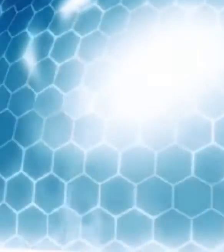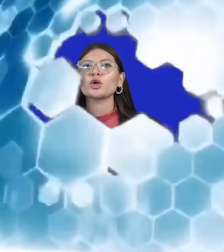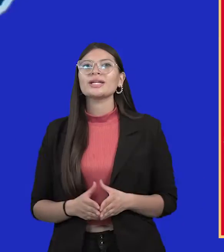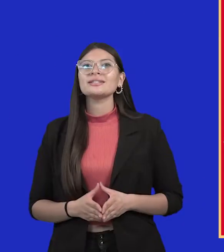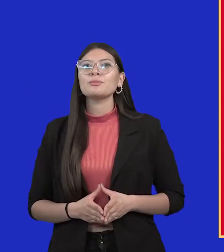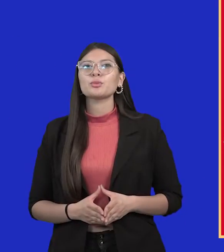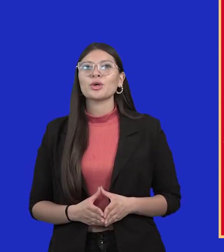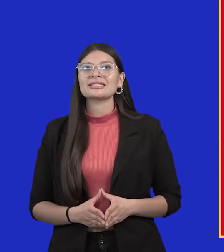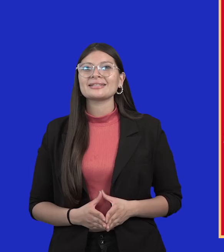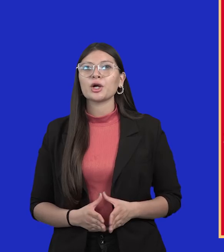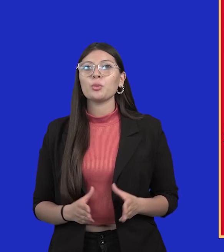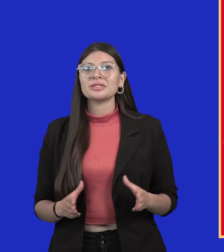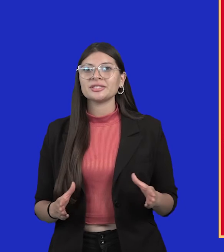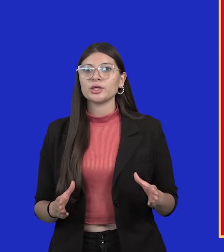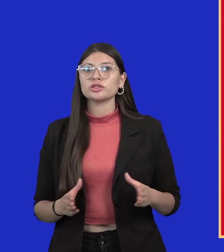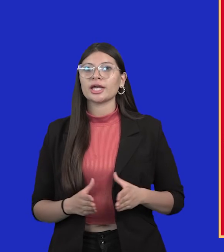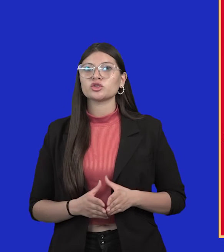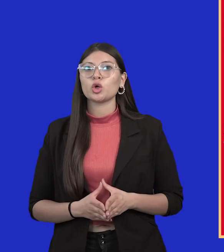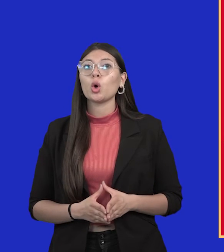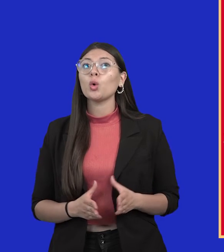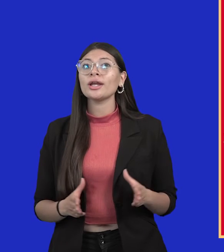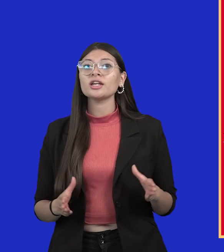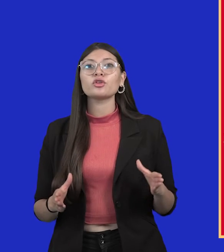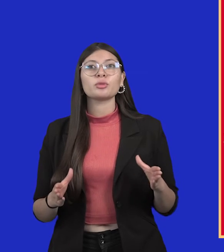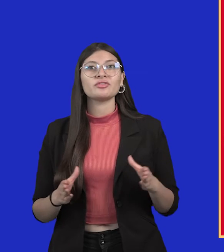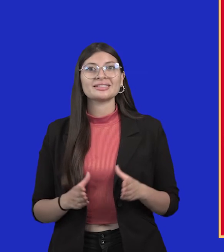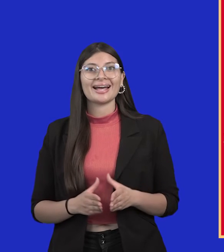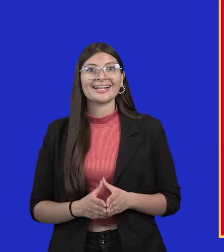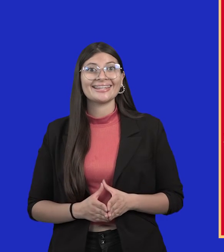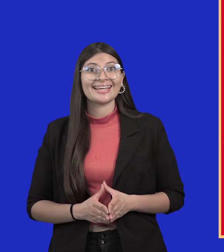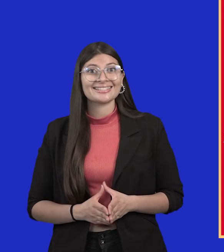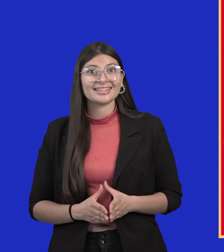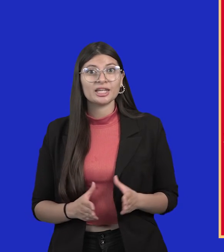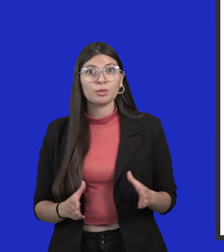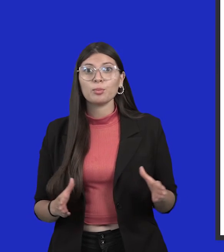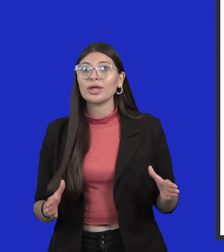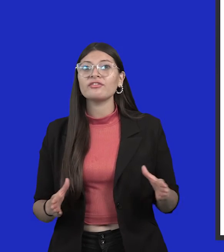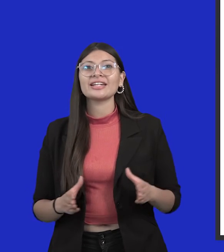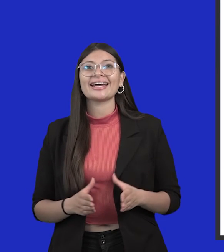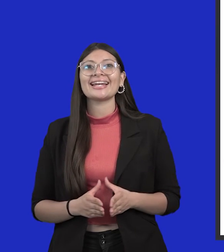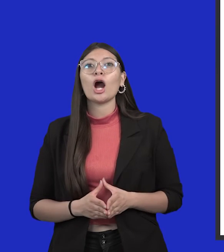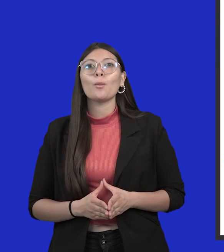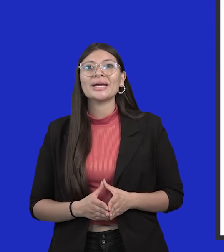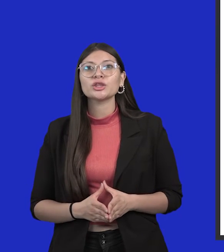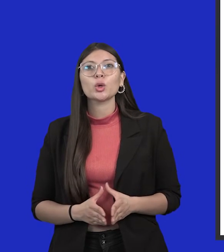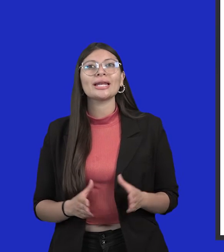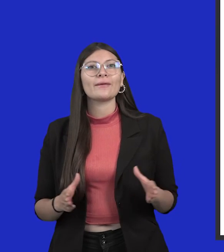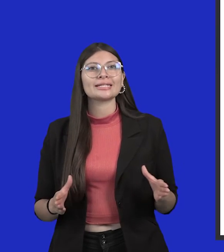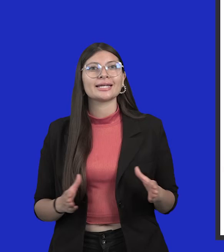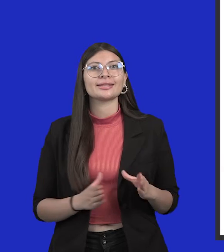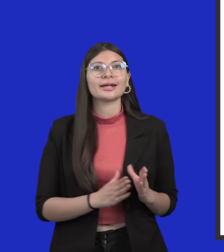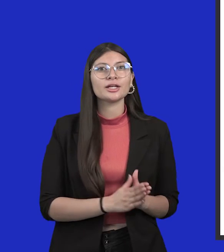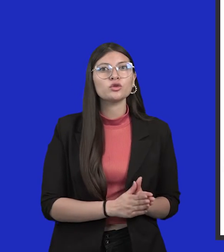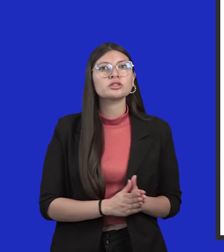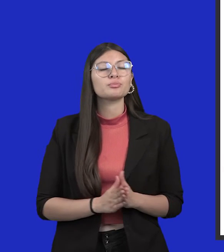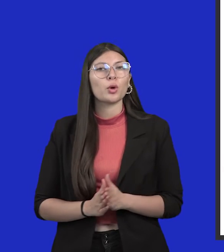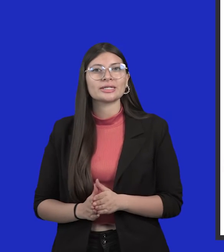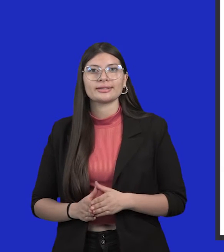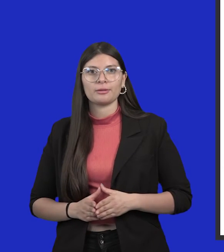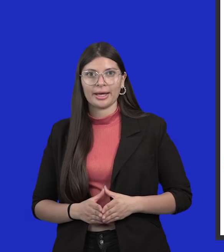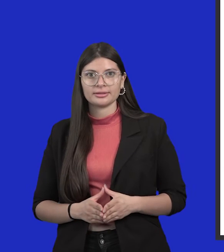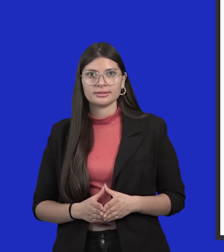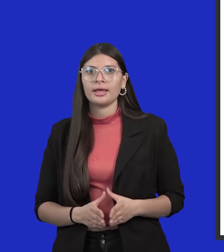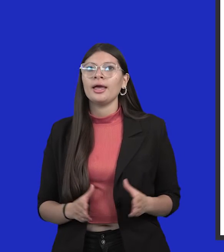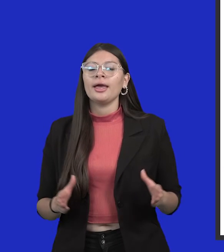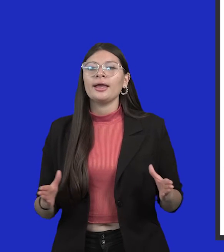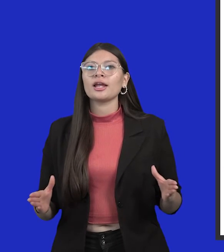Los promotores de la propuesta están convencidos de que solo una reforma fiscal de este tipo puede frenar el aumento de la brecha entre ricos y pobres